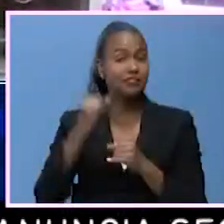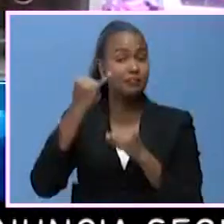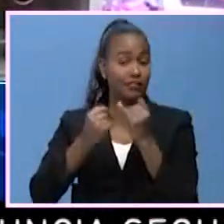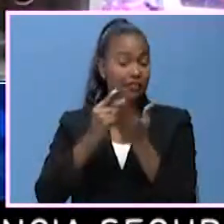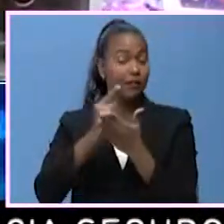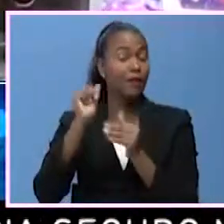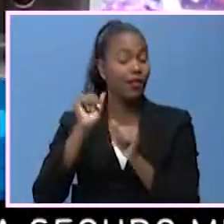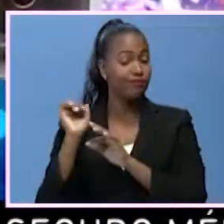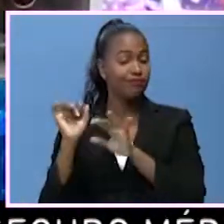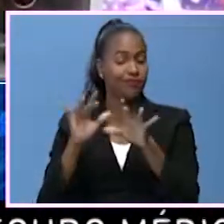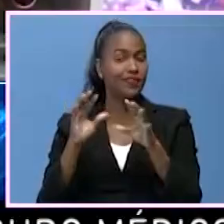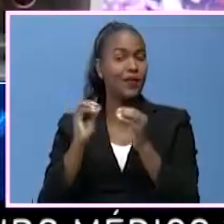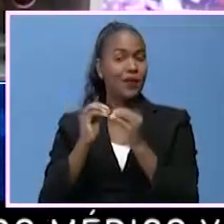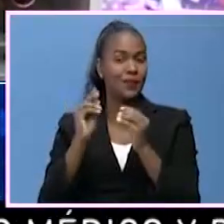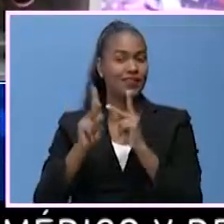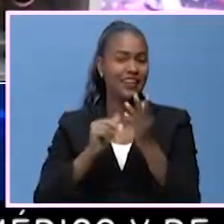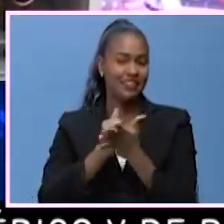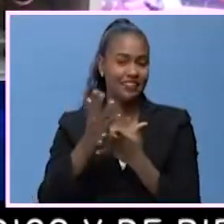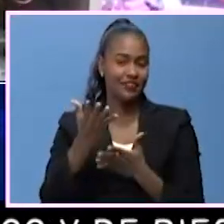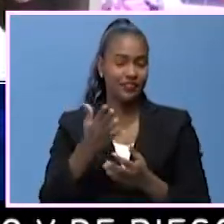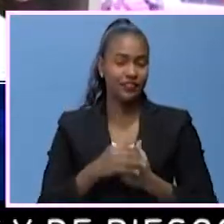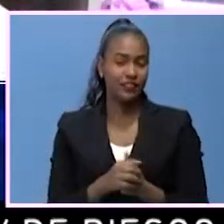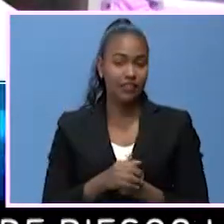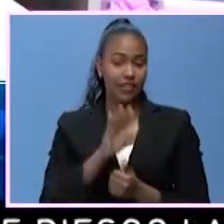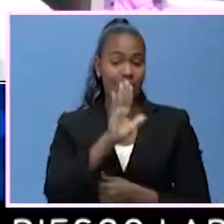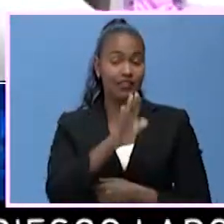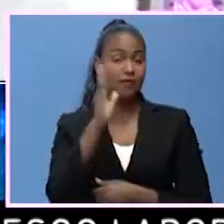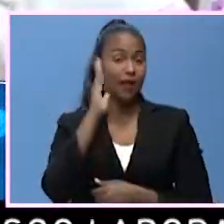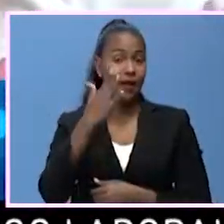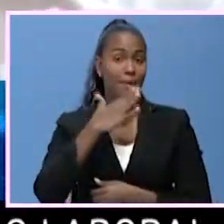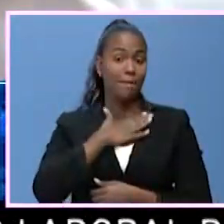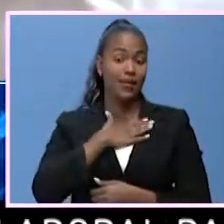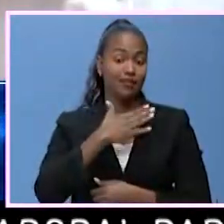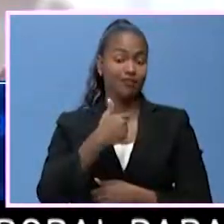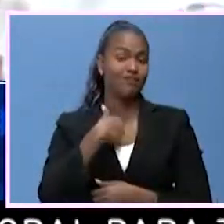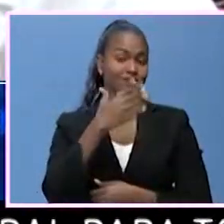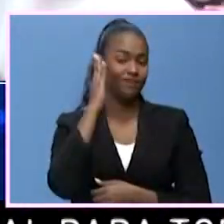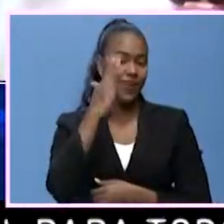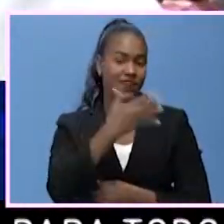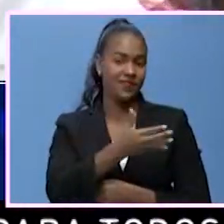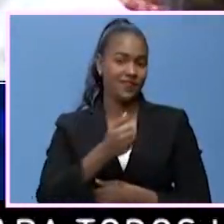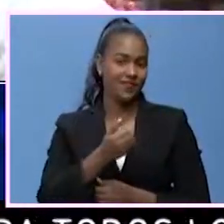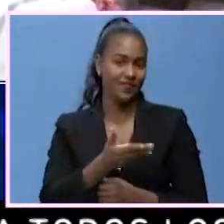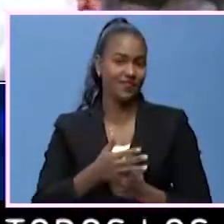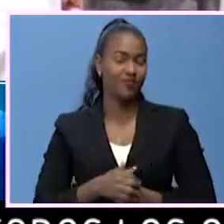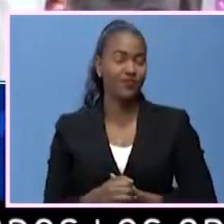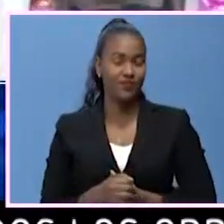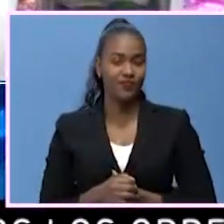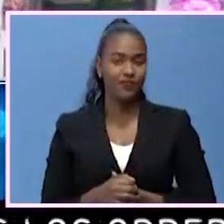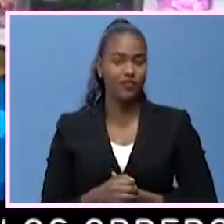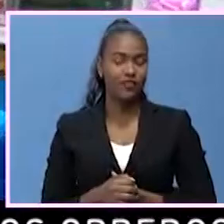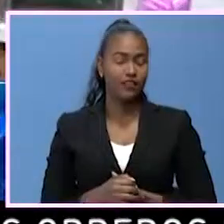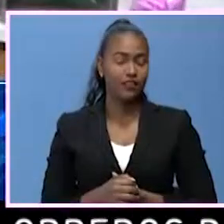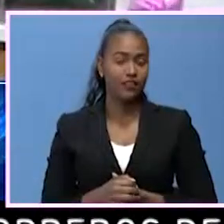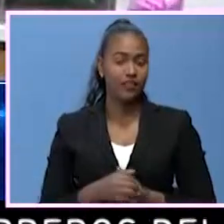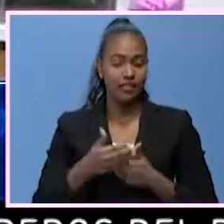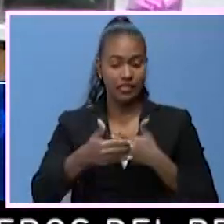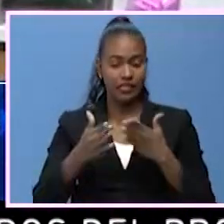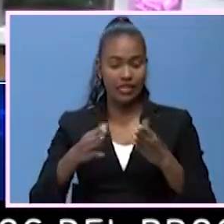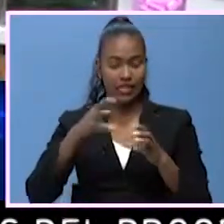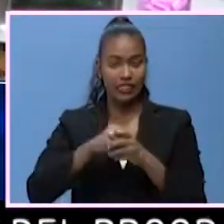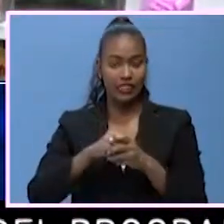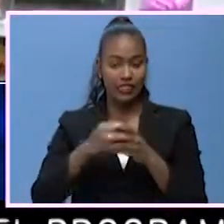semana? Sí, claro que sí. Pero yo, este es mío, me voy a tomar esto. Ya fíjate que con la cajita con